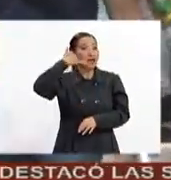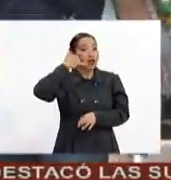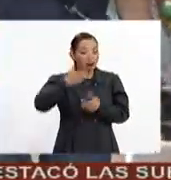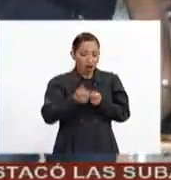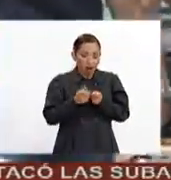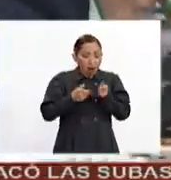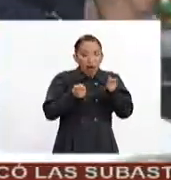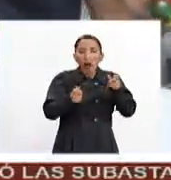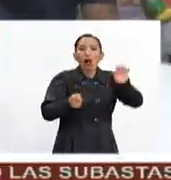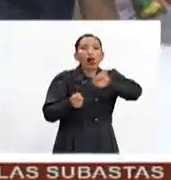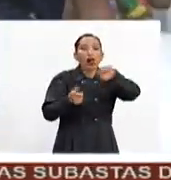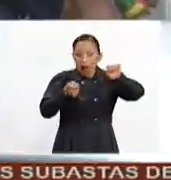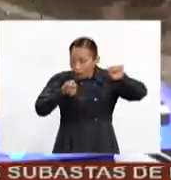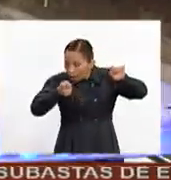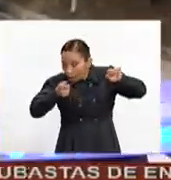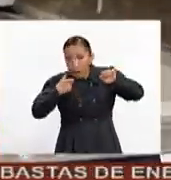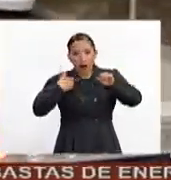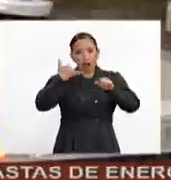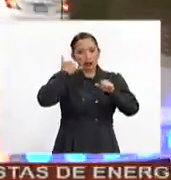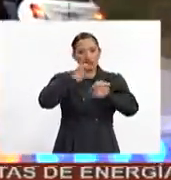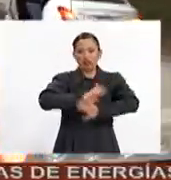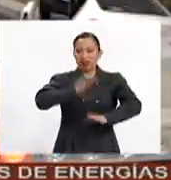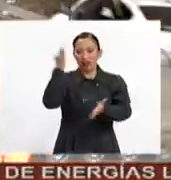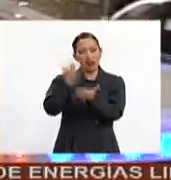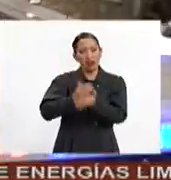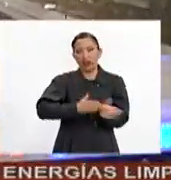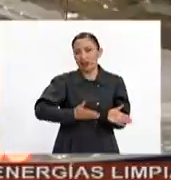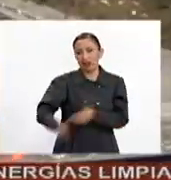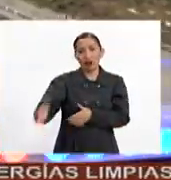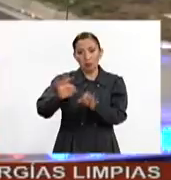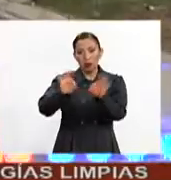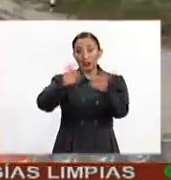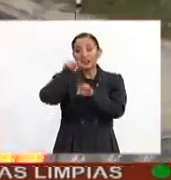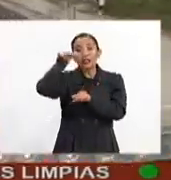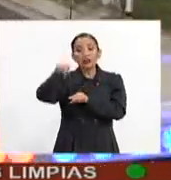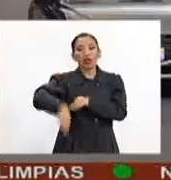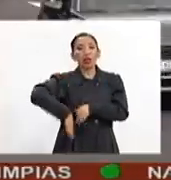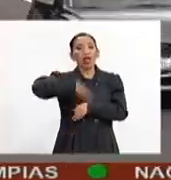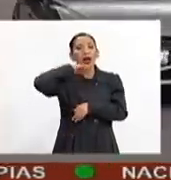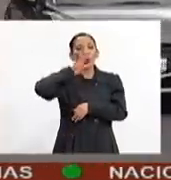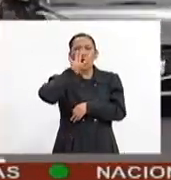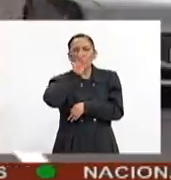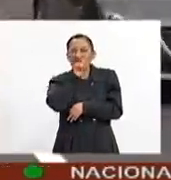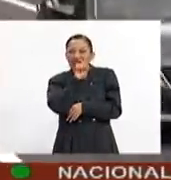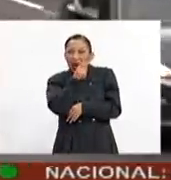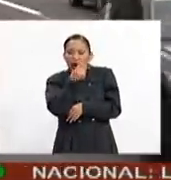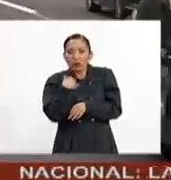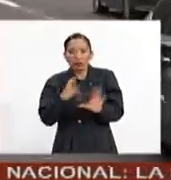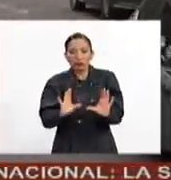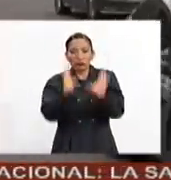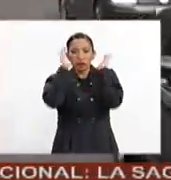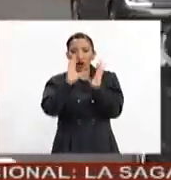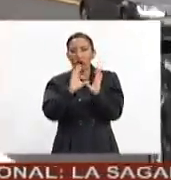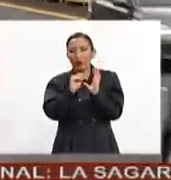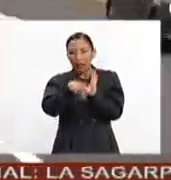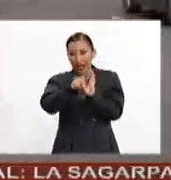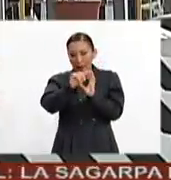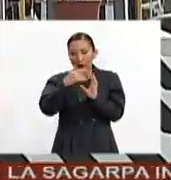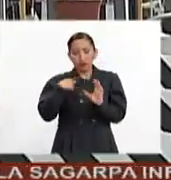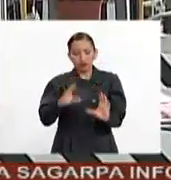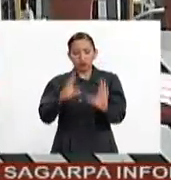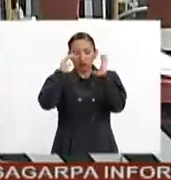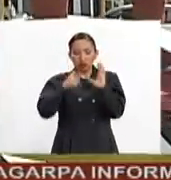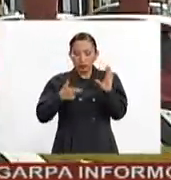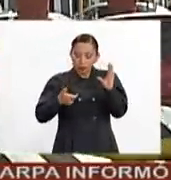celular mientras se maneja un vehículo. Esto es muy importante. Si tú te distraes 4 segundos yendo a 90 kilómetros por hora, ya recorriste